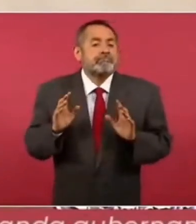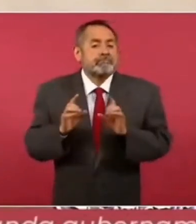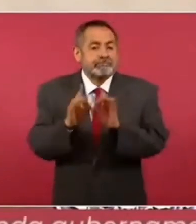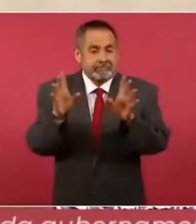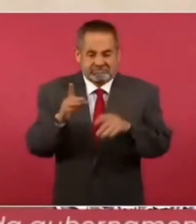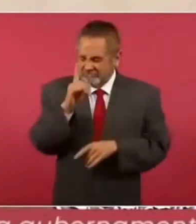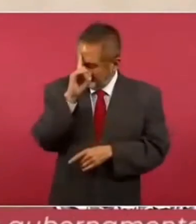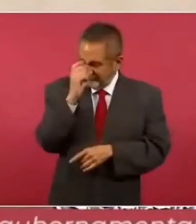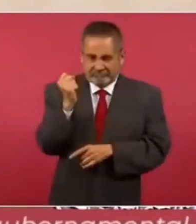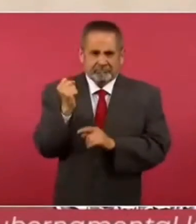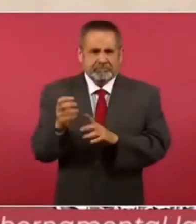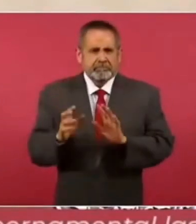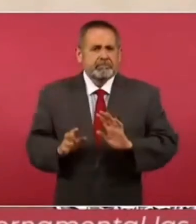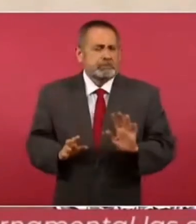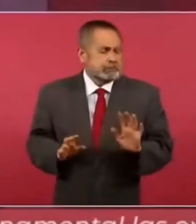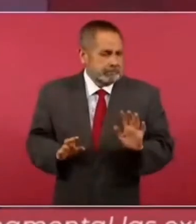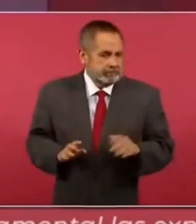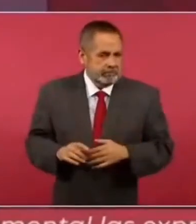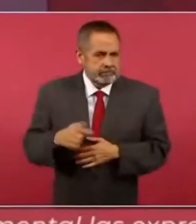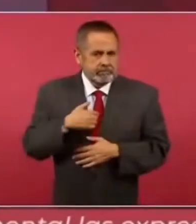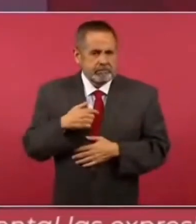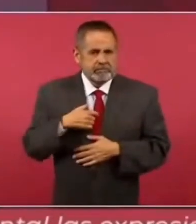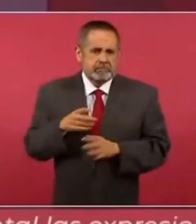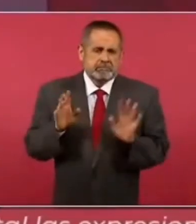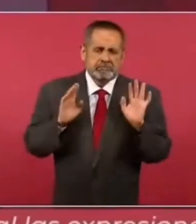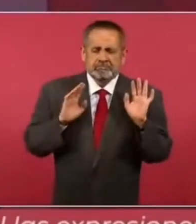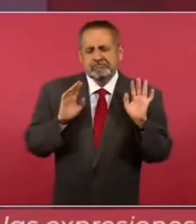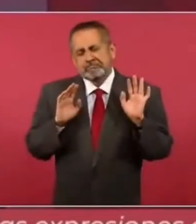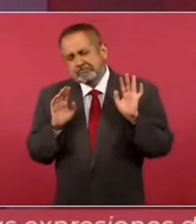más radical. Sí, yo soy fresa,